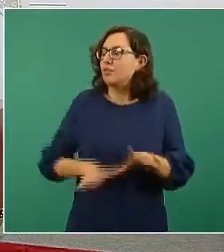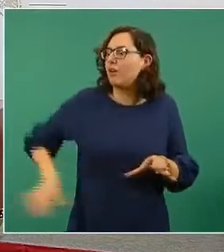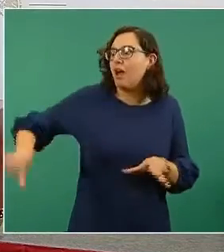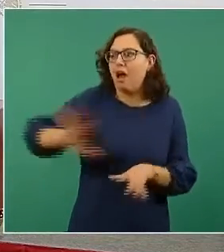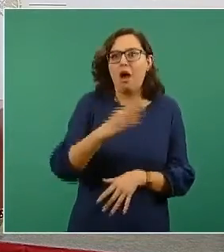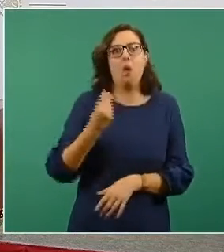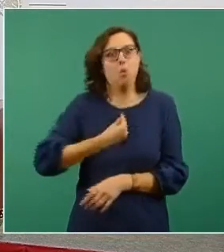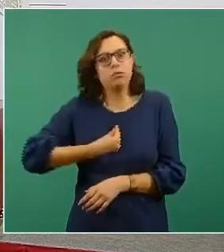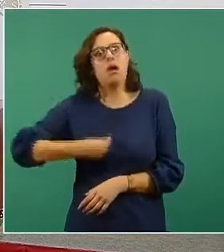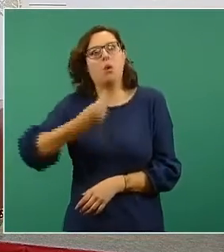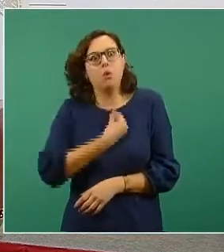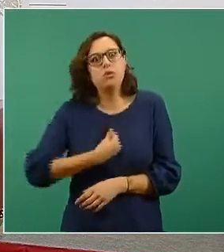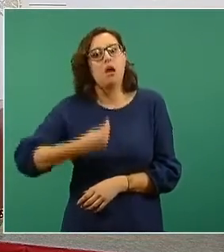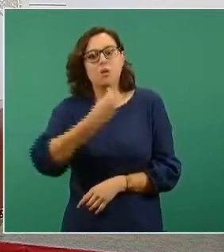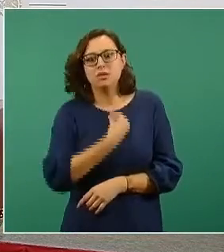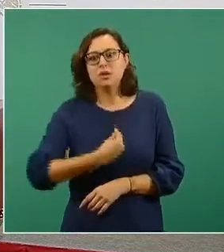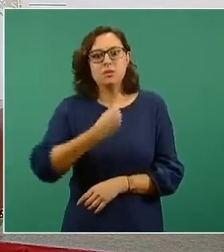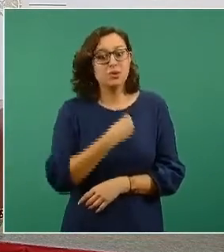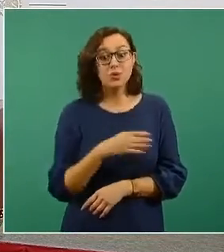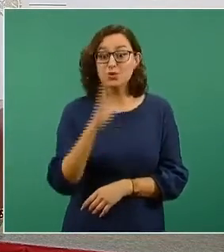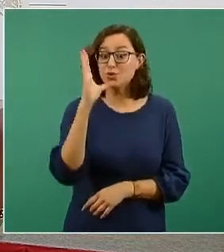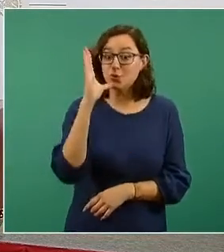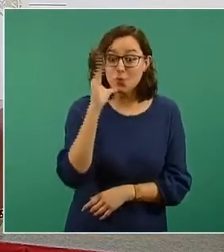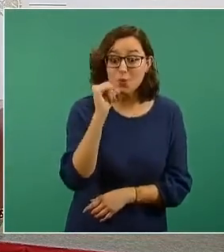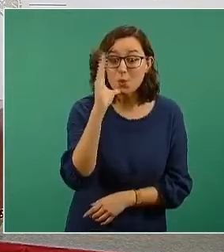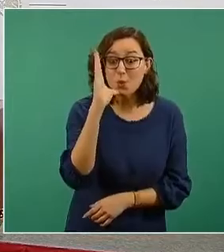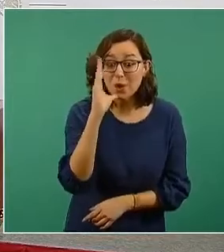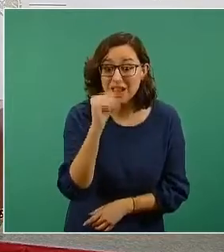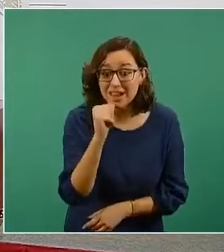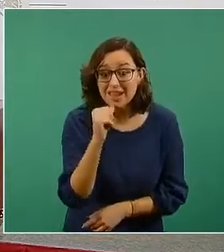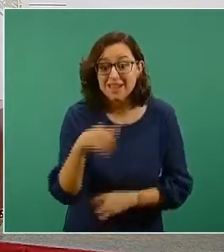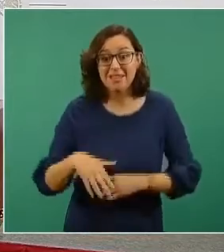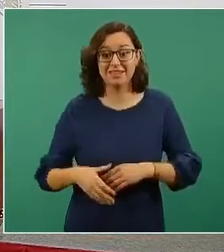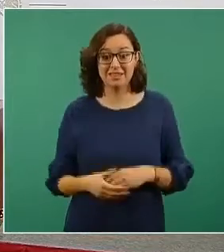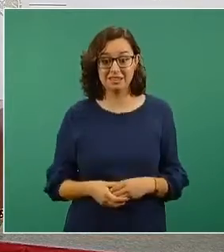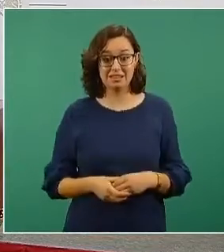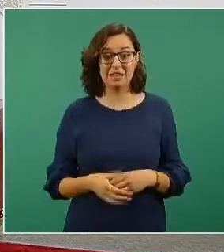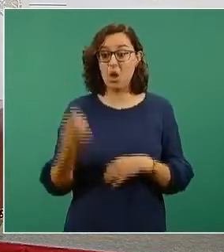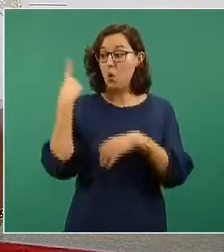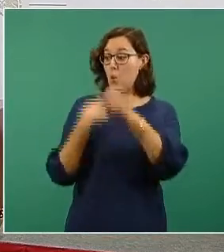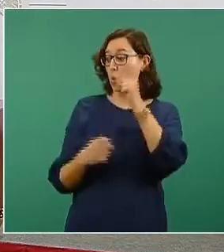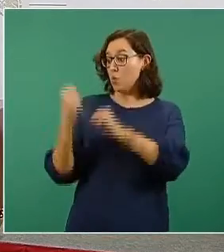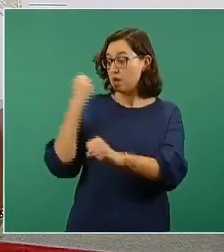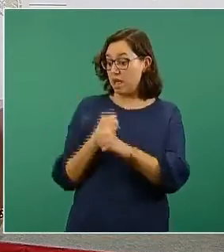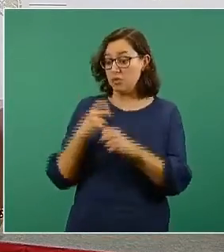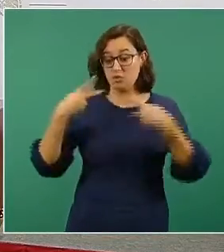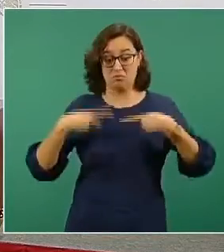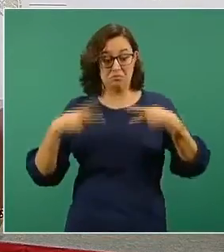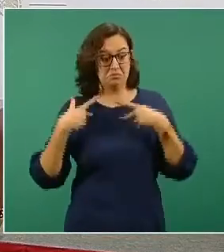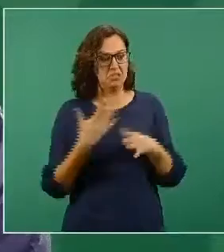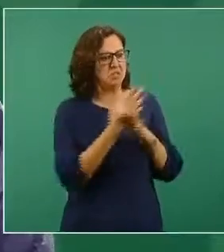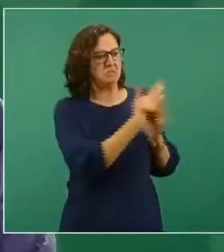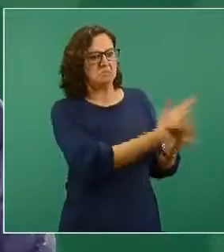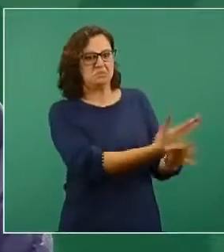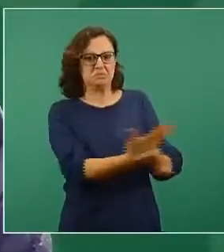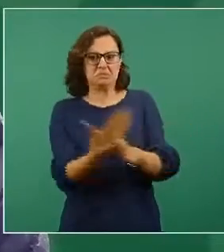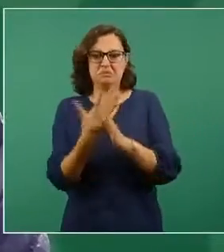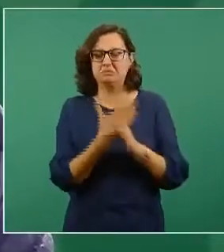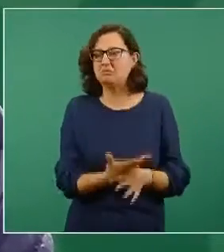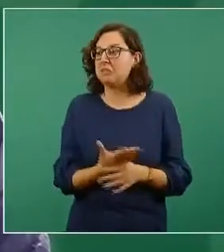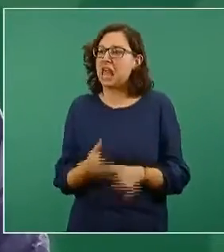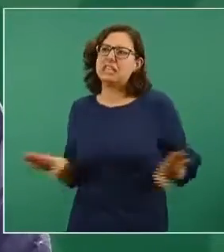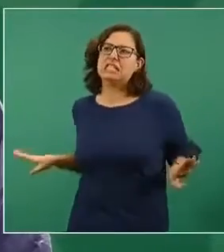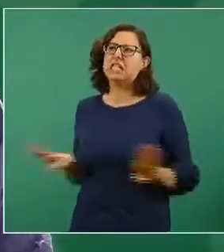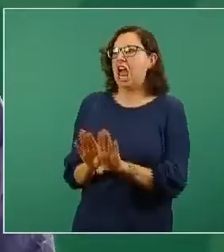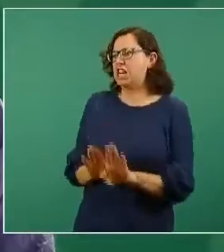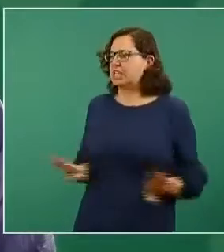año, cuando voces en la sociedad decían, cierren notoriamente, perdón que se los